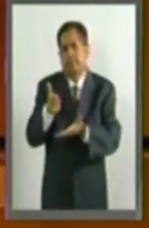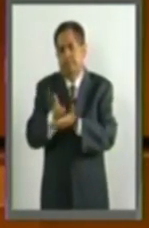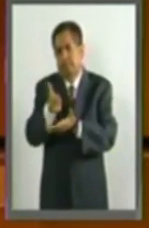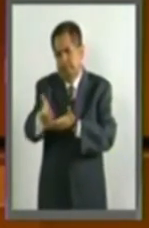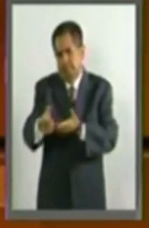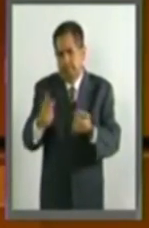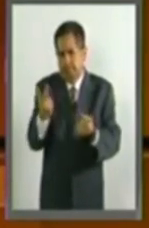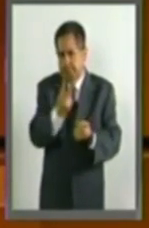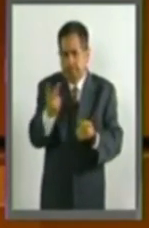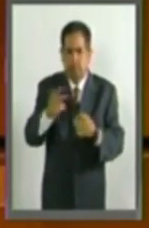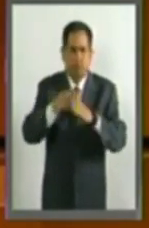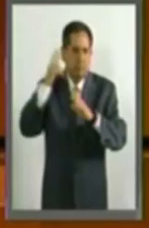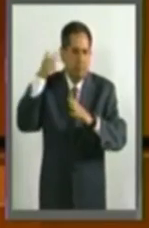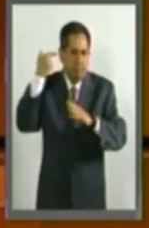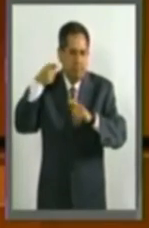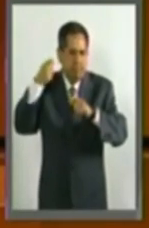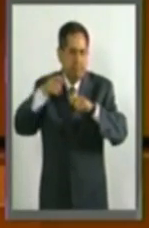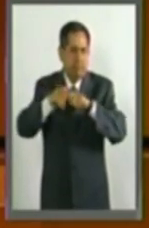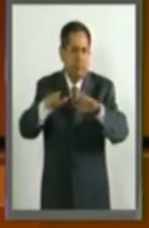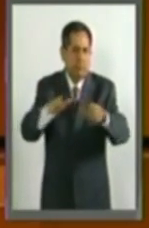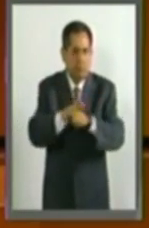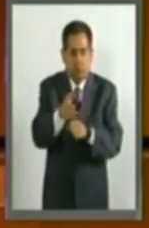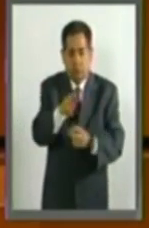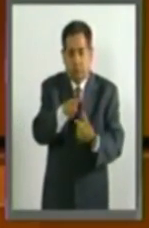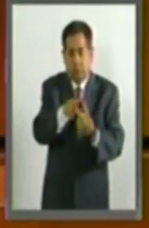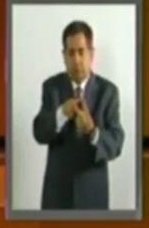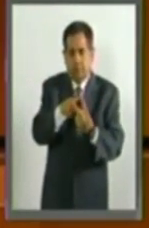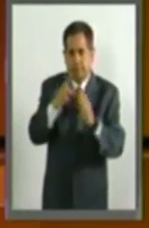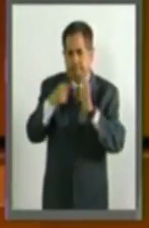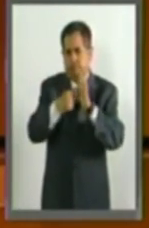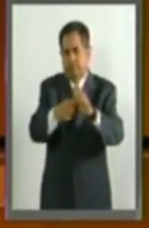o radiodifundida y la televisión de